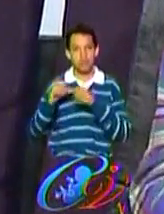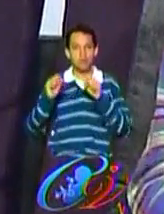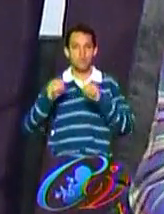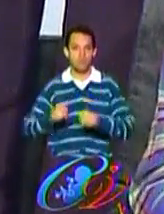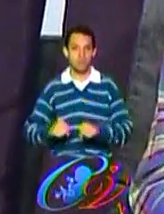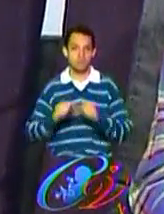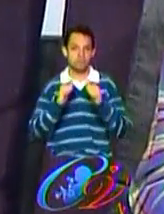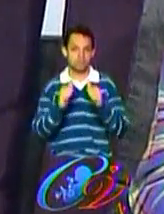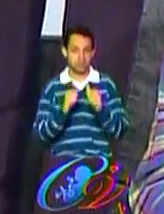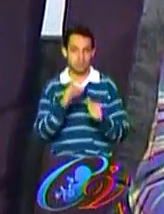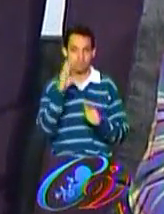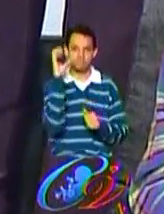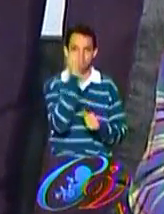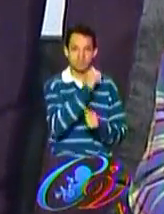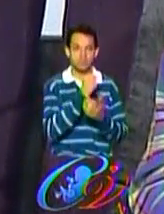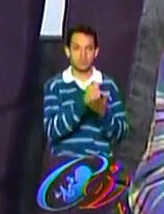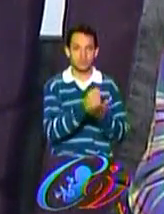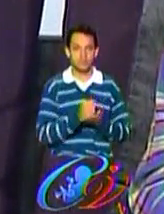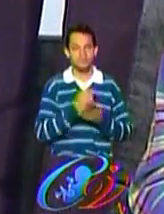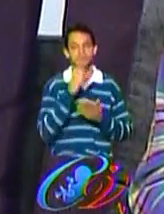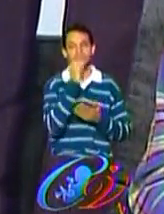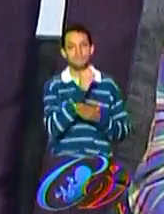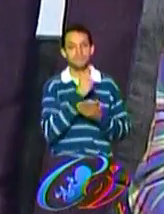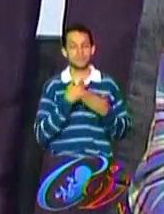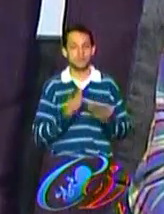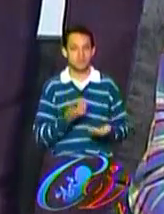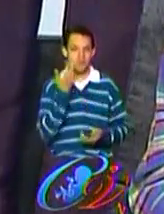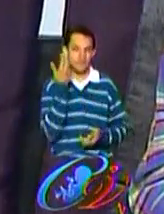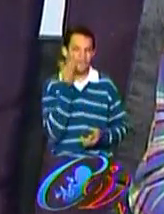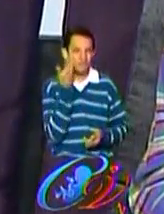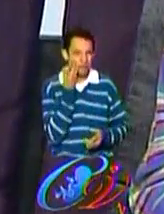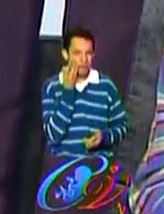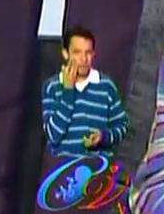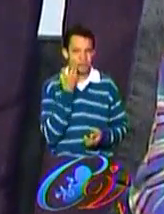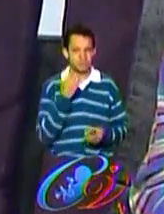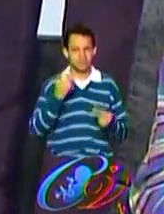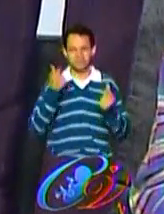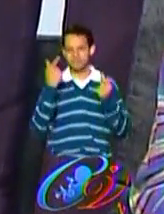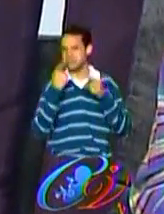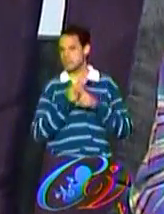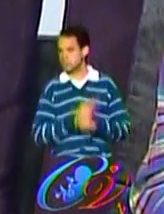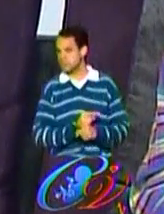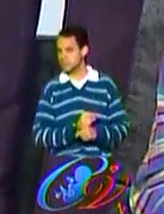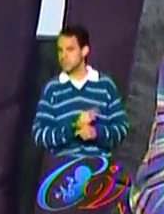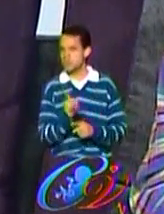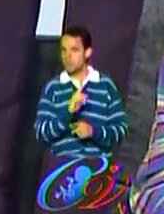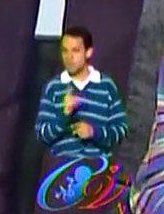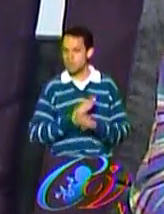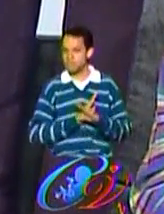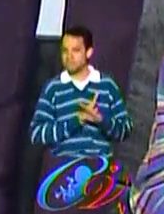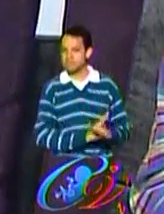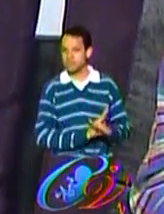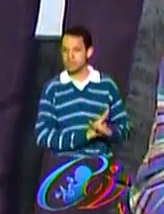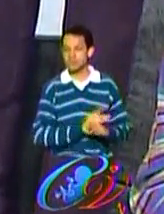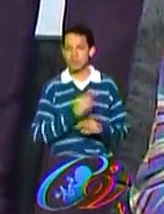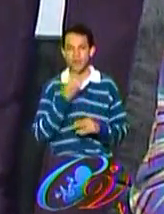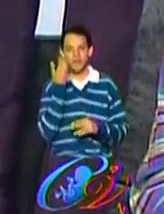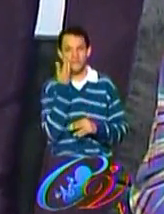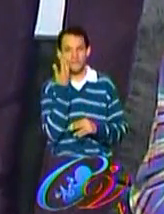asequible a todos ustedes para que la enfermedad no llegue tan rápido a sus casas, para que la enfermedad